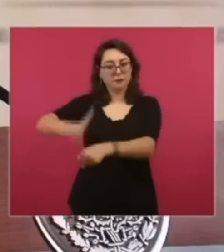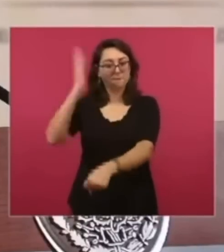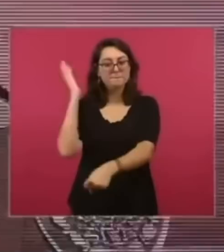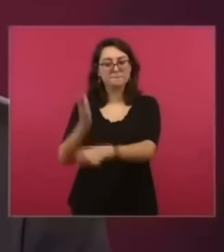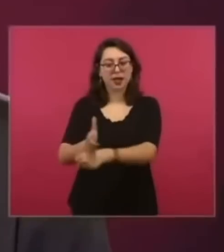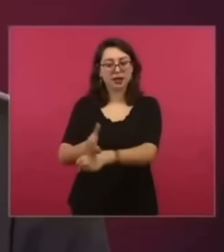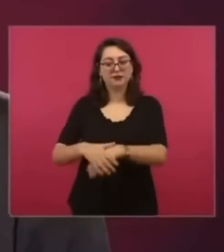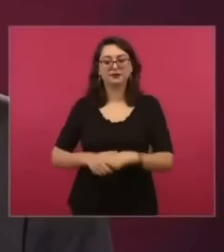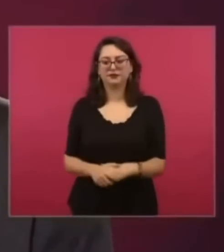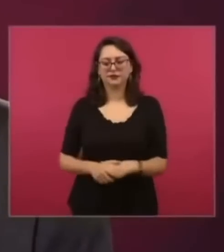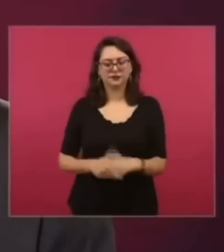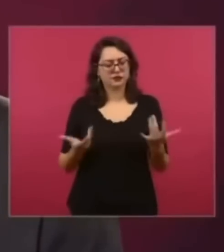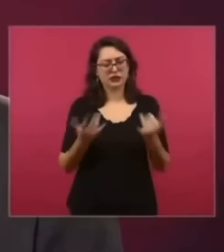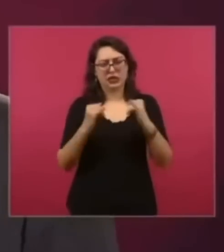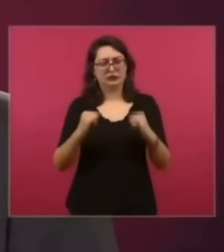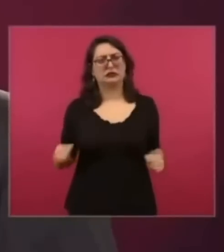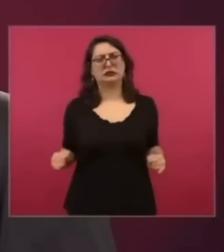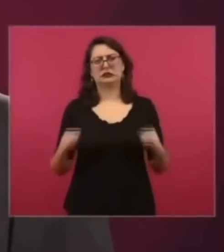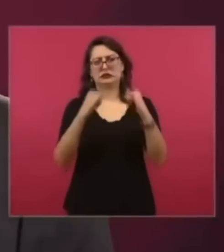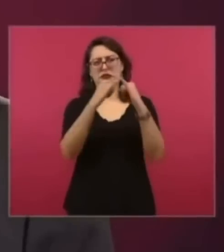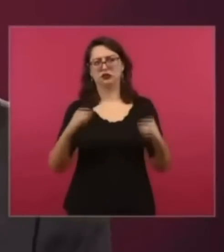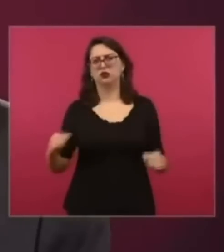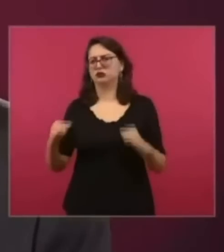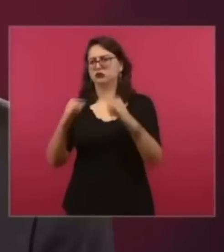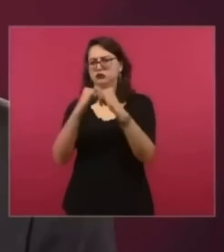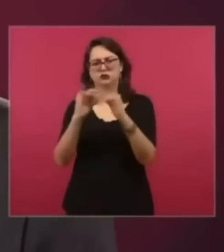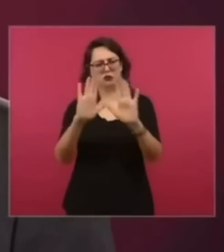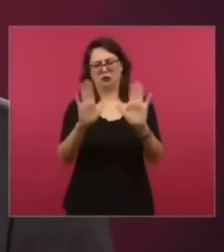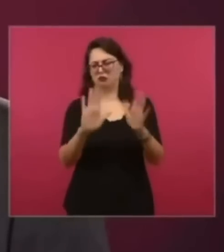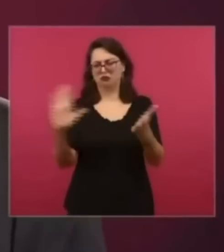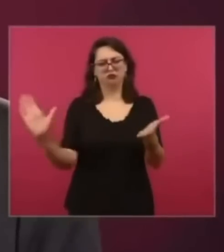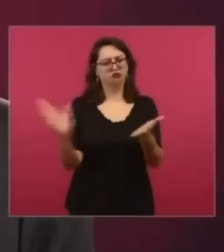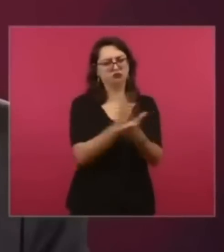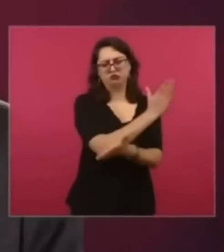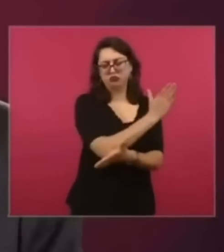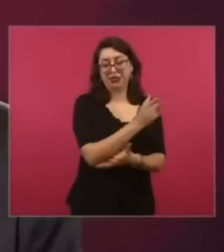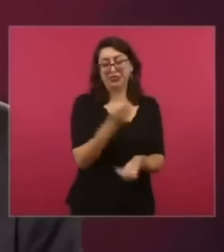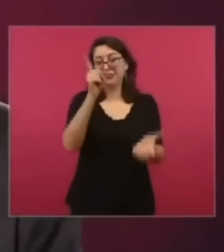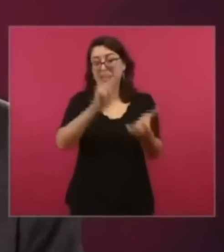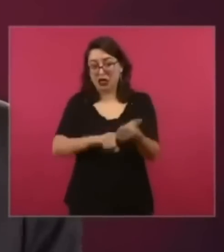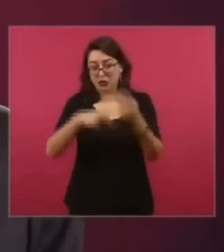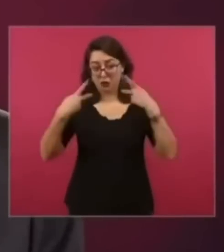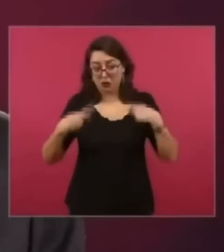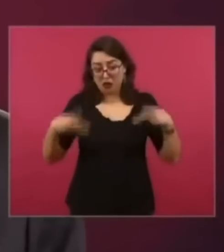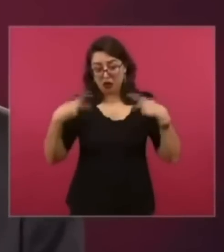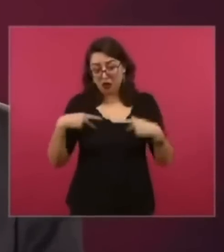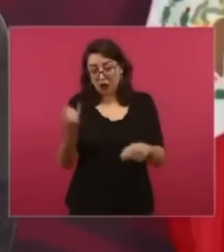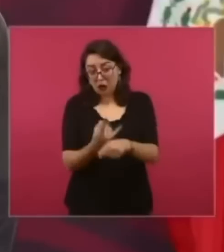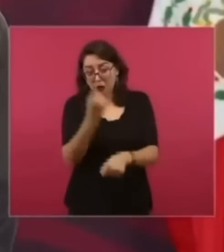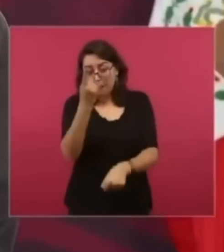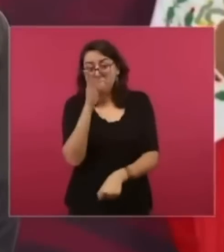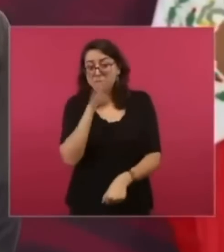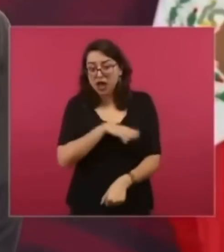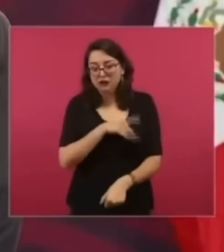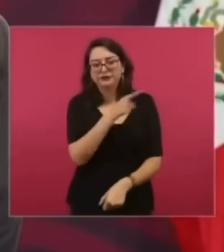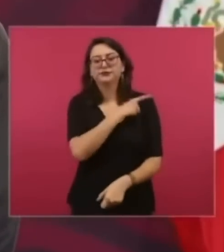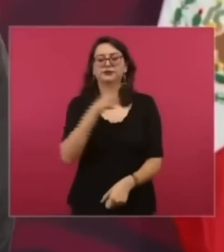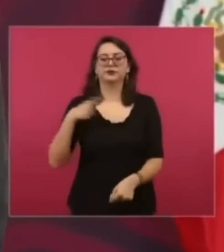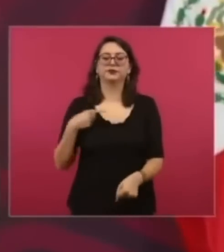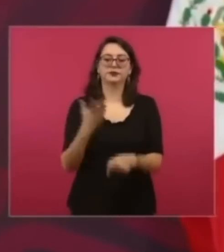información sobre lo sucedido en monitoreos y seguimientos telefónicos de investigaciones que sí llevaron a